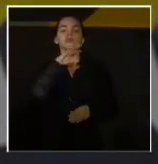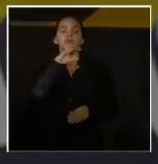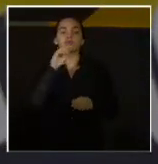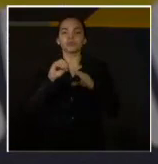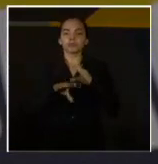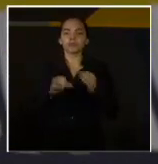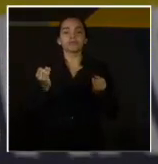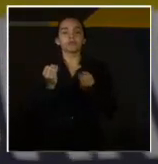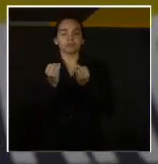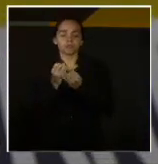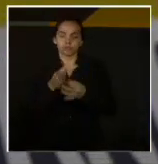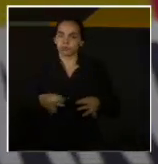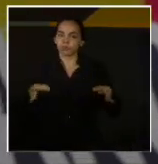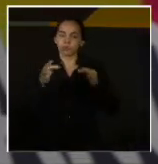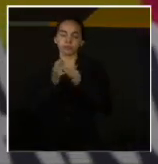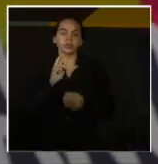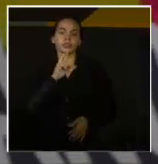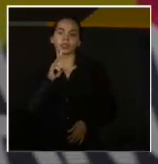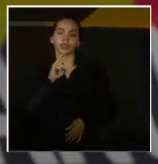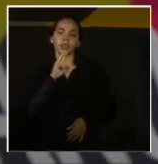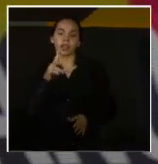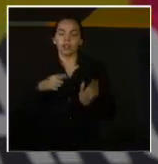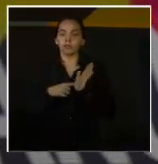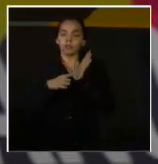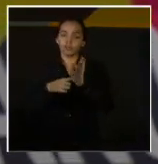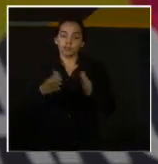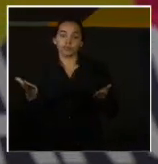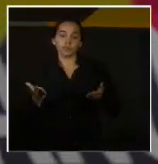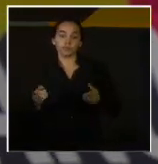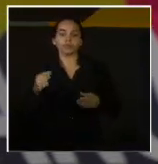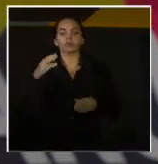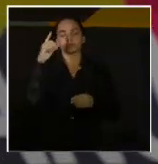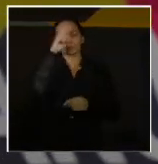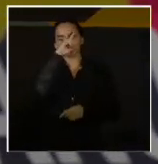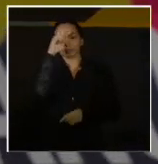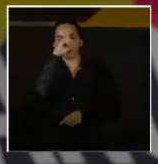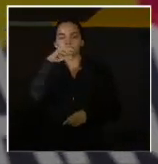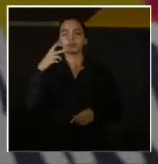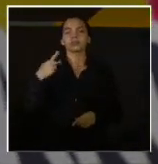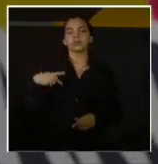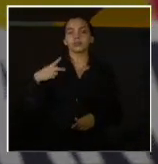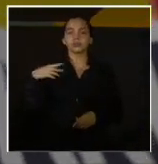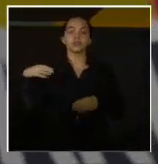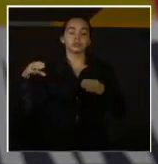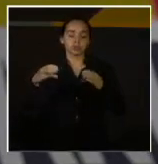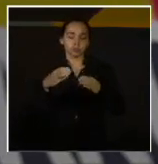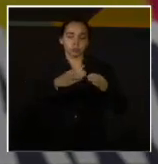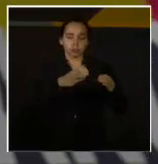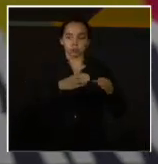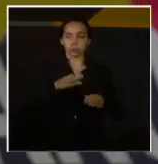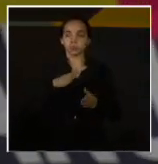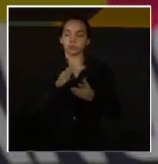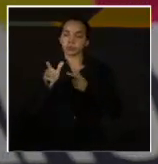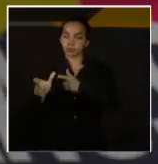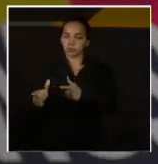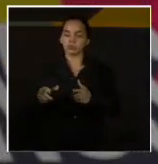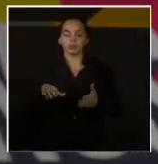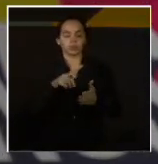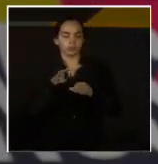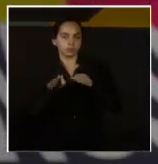También de la misma manera estamos planteando generar estos consejos ciudadanos, incluso vamos más allá de, estamos planteando